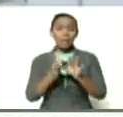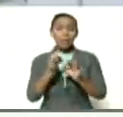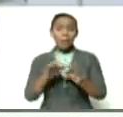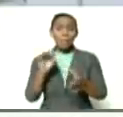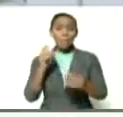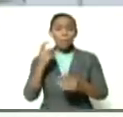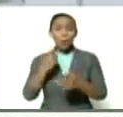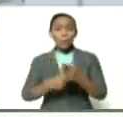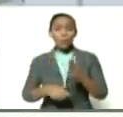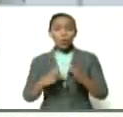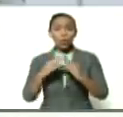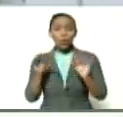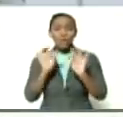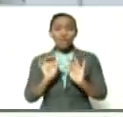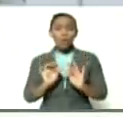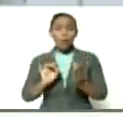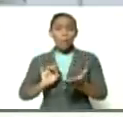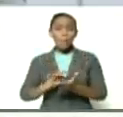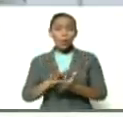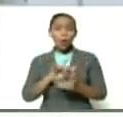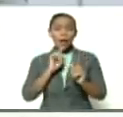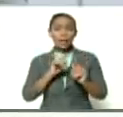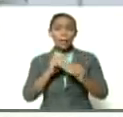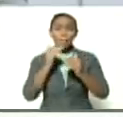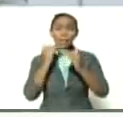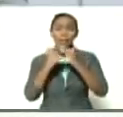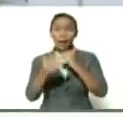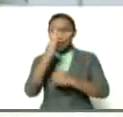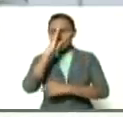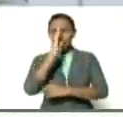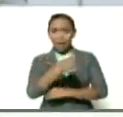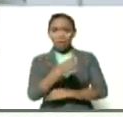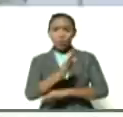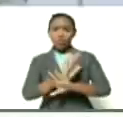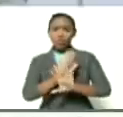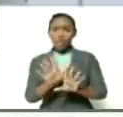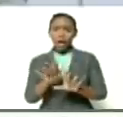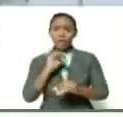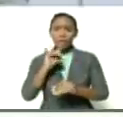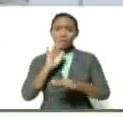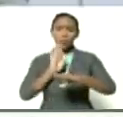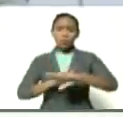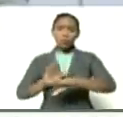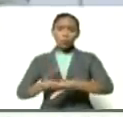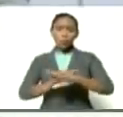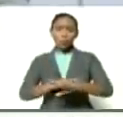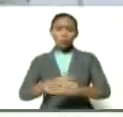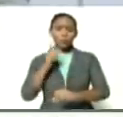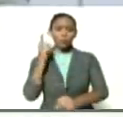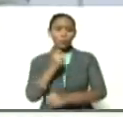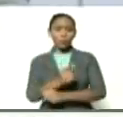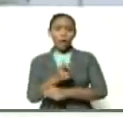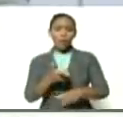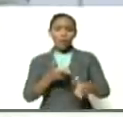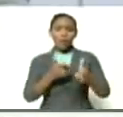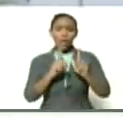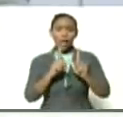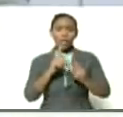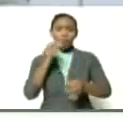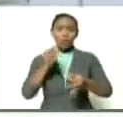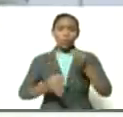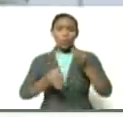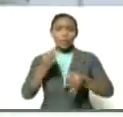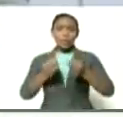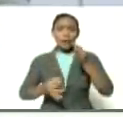todo el tipo de desalojo. Este es un mensaje directo, ya serán notificados debidamente las autoridades